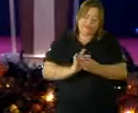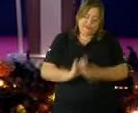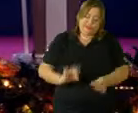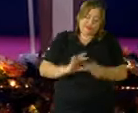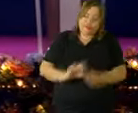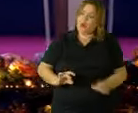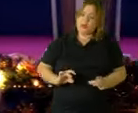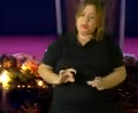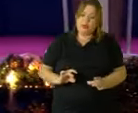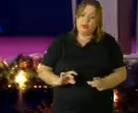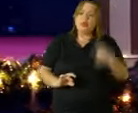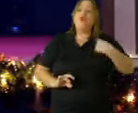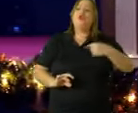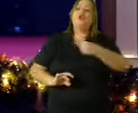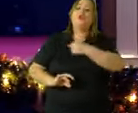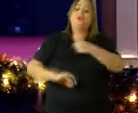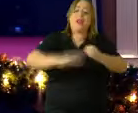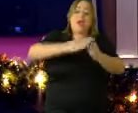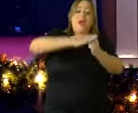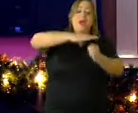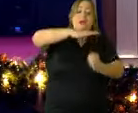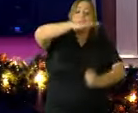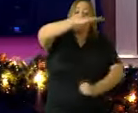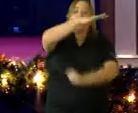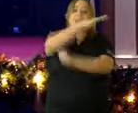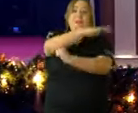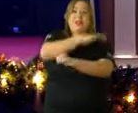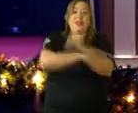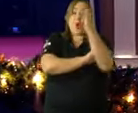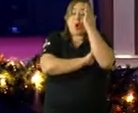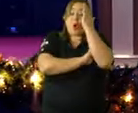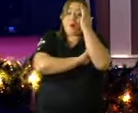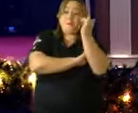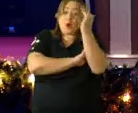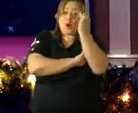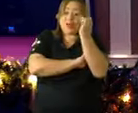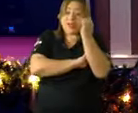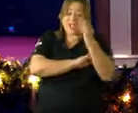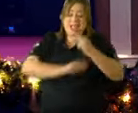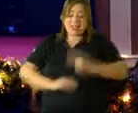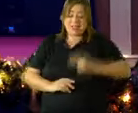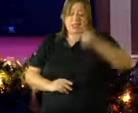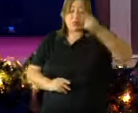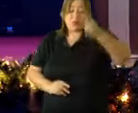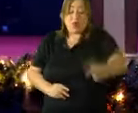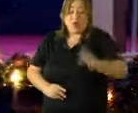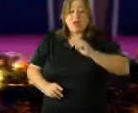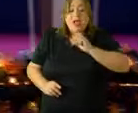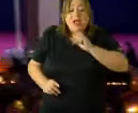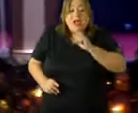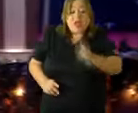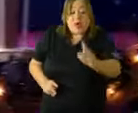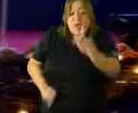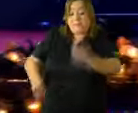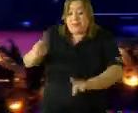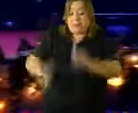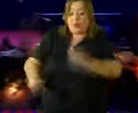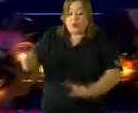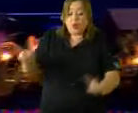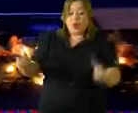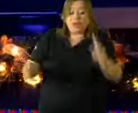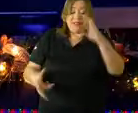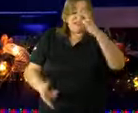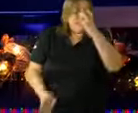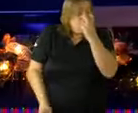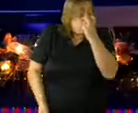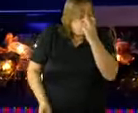está basada en un hecho histórico, real, contundente, que los que no creen tienen que poner antes